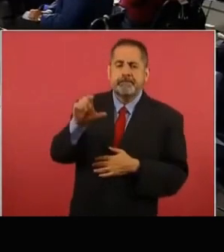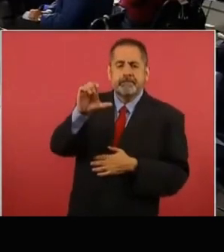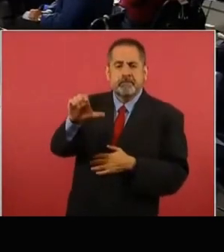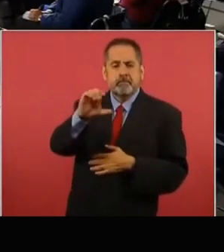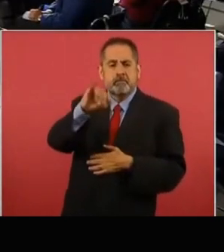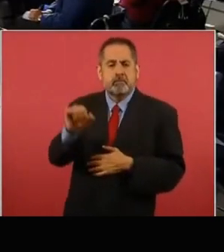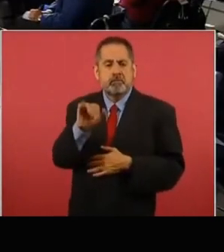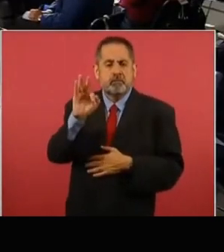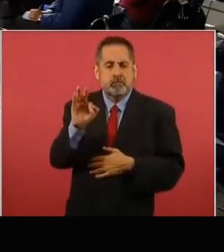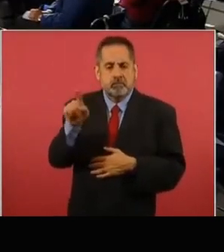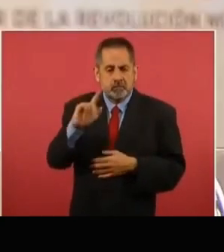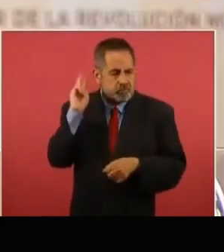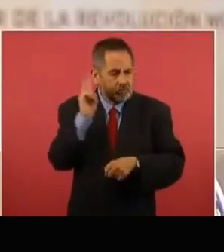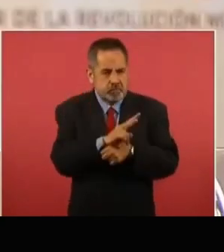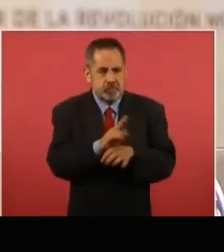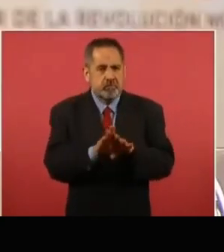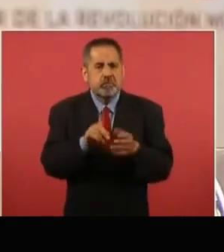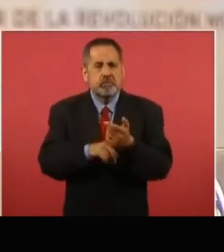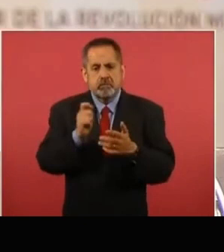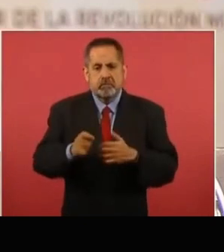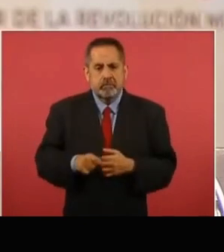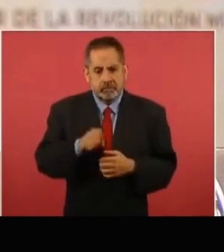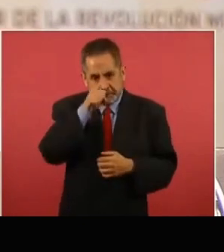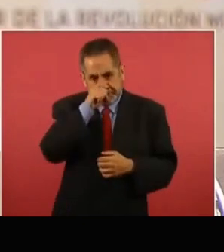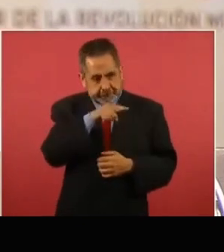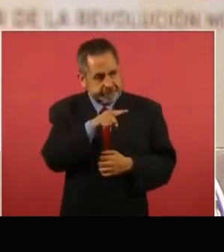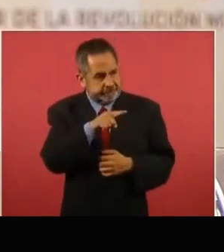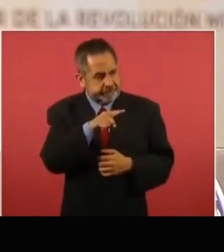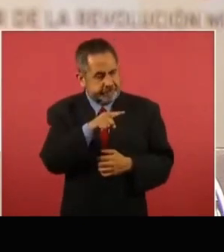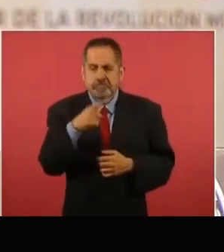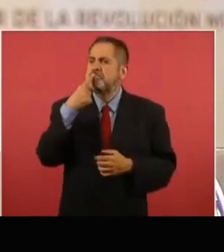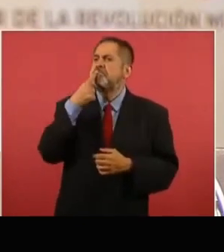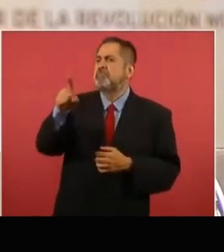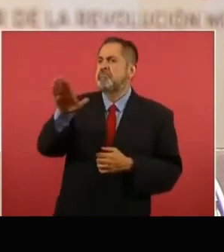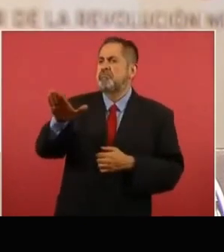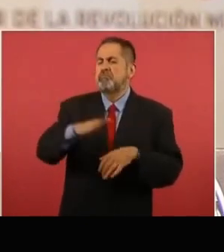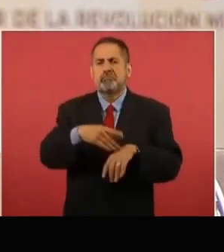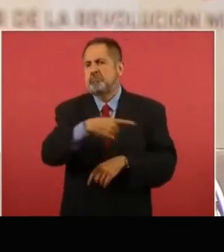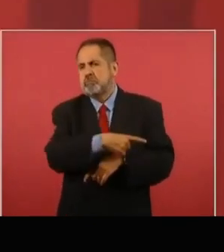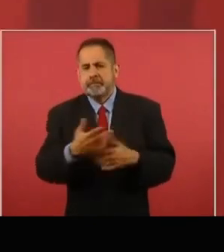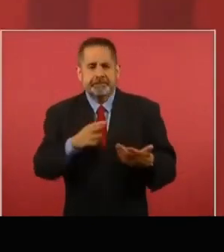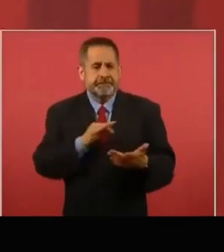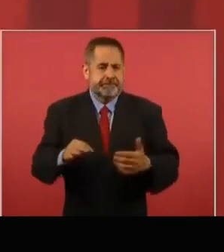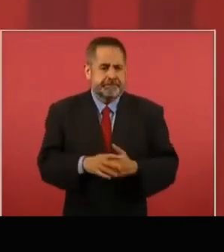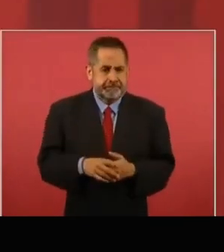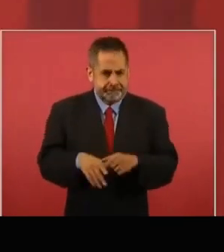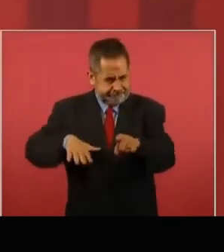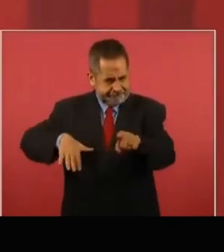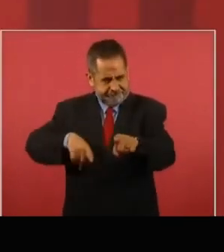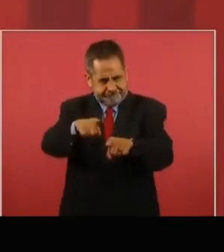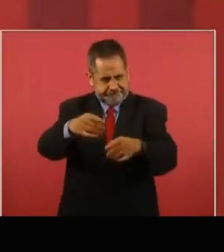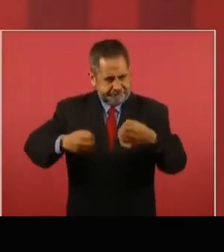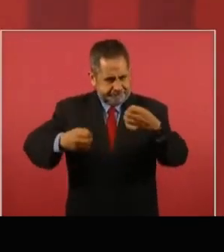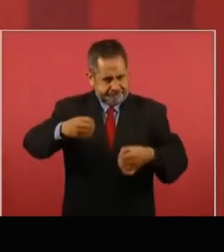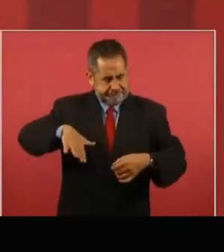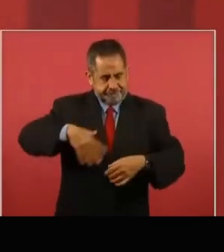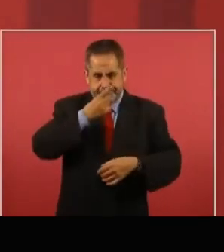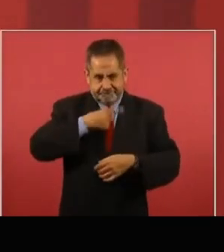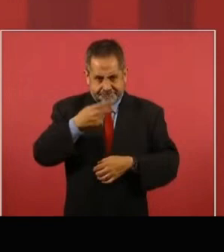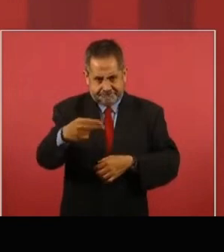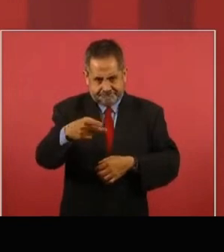judicatura y se puede presentar una denuncia este juez al que mencionó